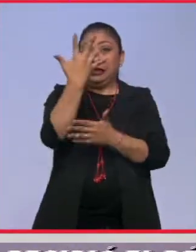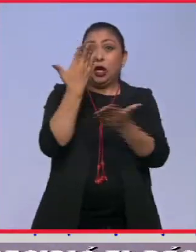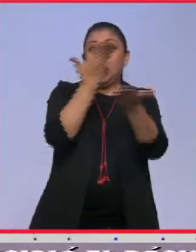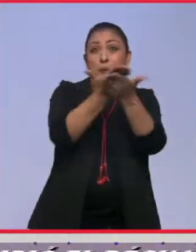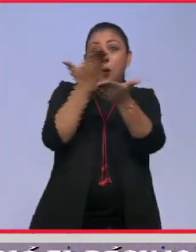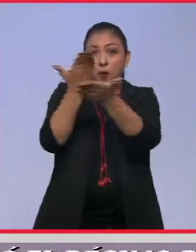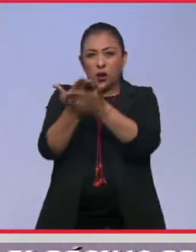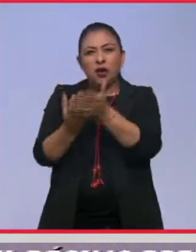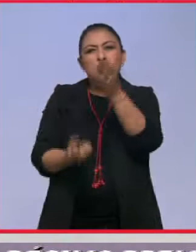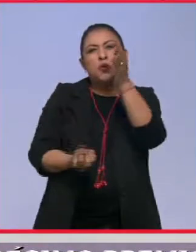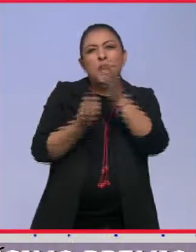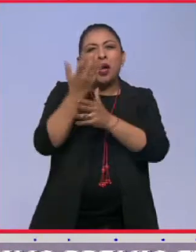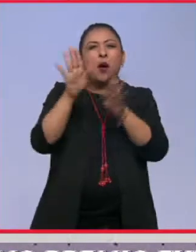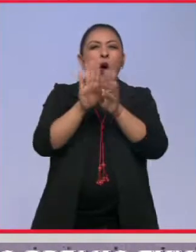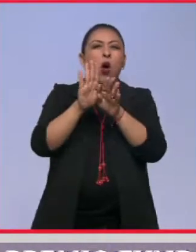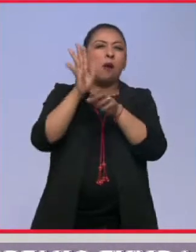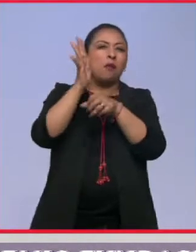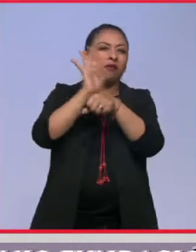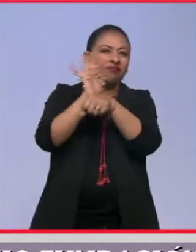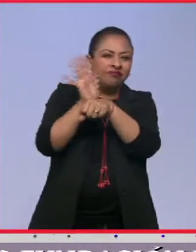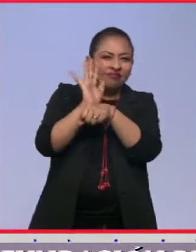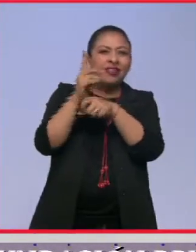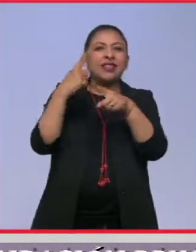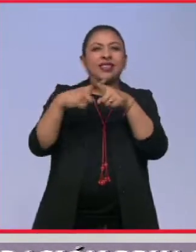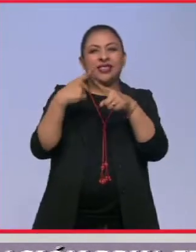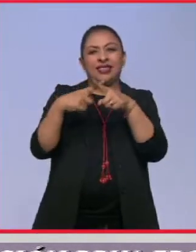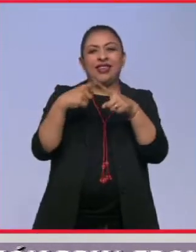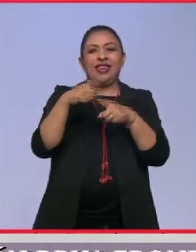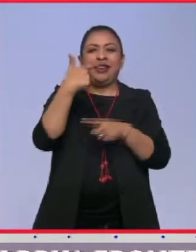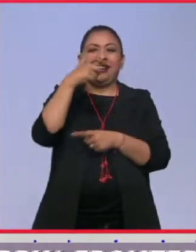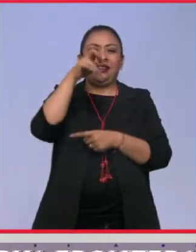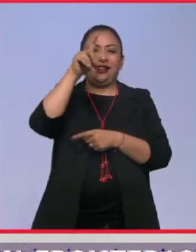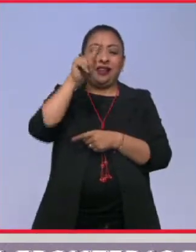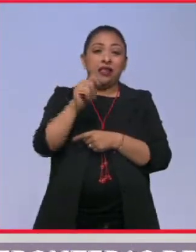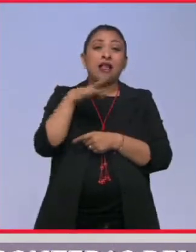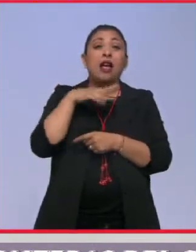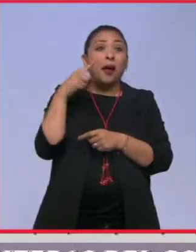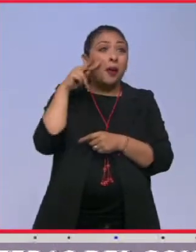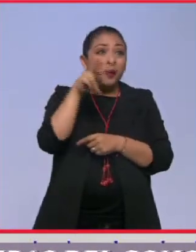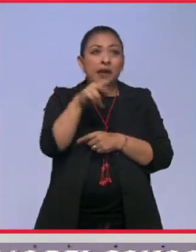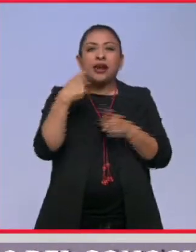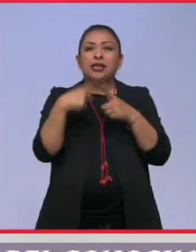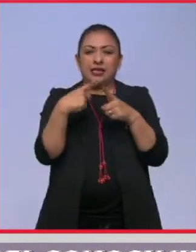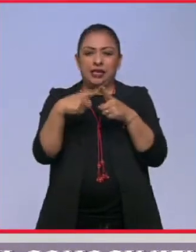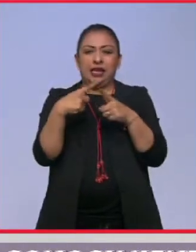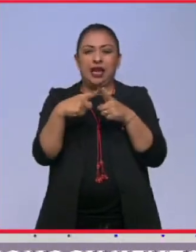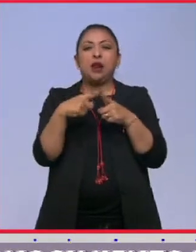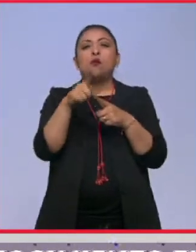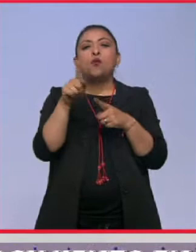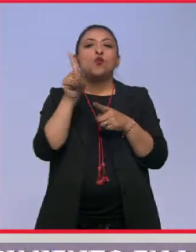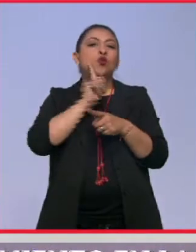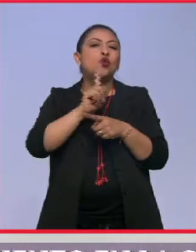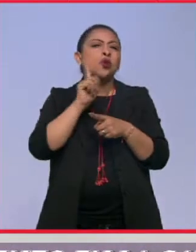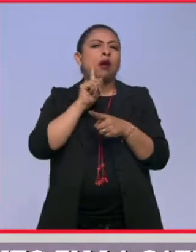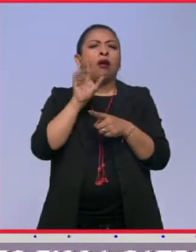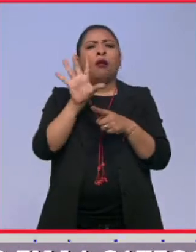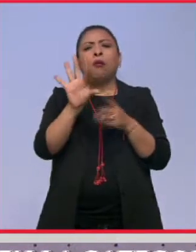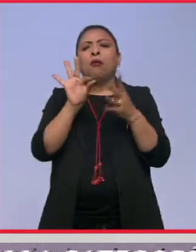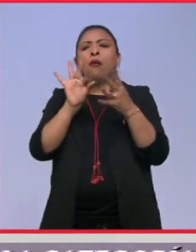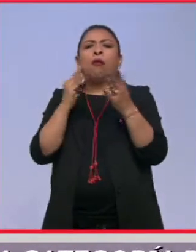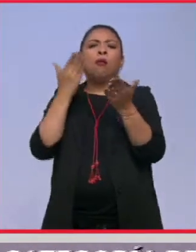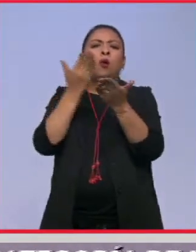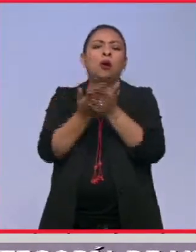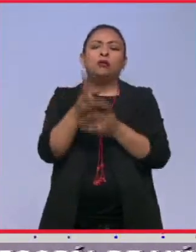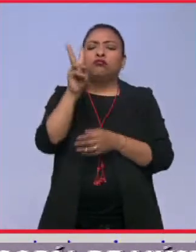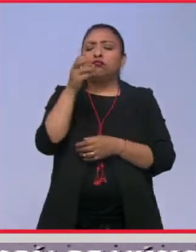como directora, obviamente, de Greta Gerwig, ¿no? Y ahí la estamos viendo a Saoirse Ronan, que está nominada, lo hace espectacular. Y